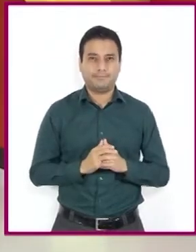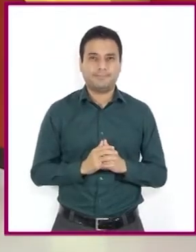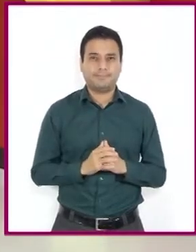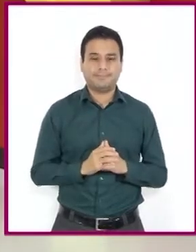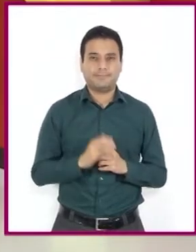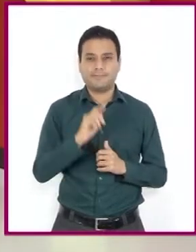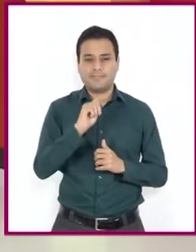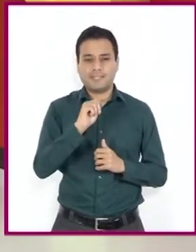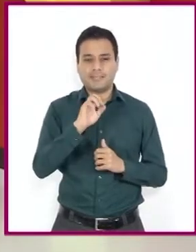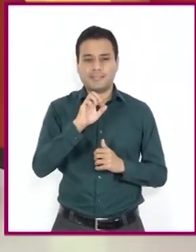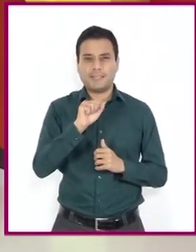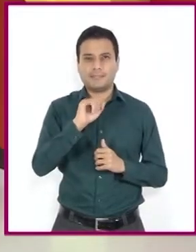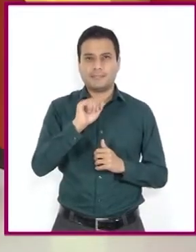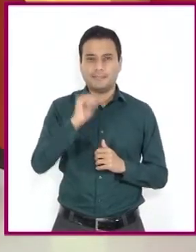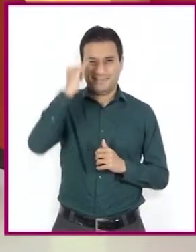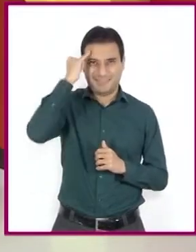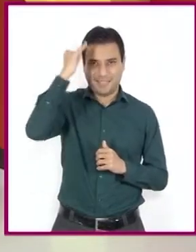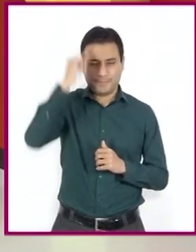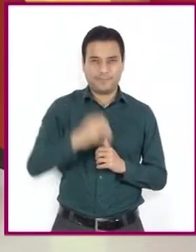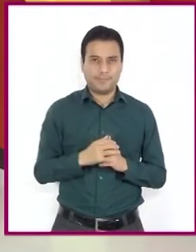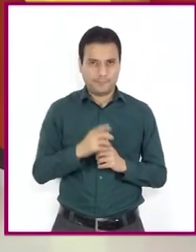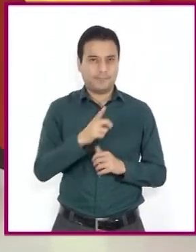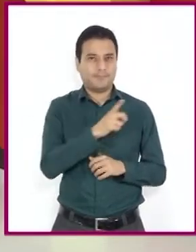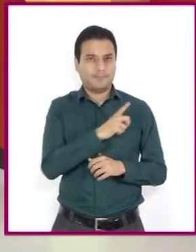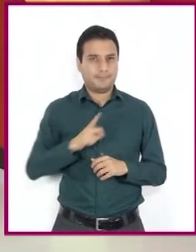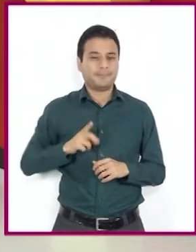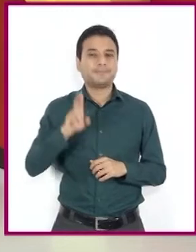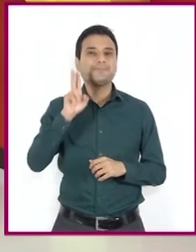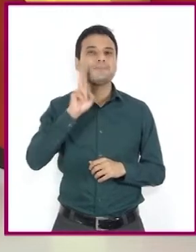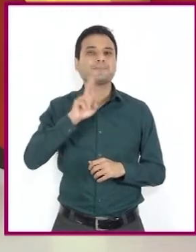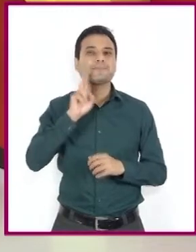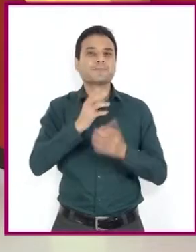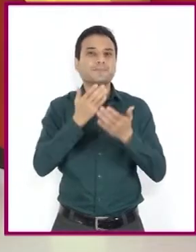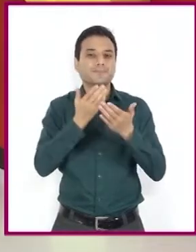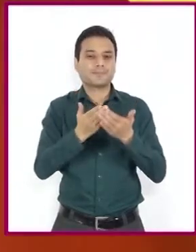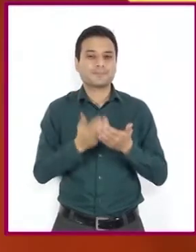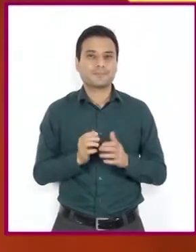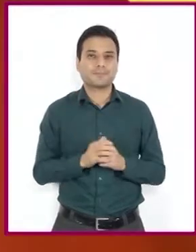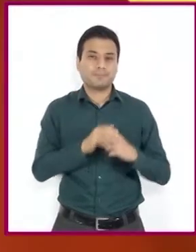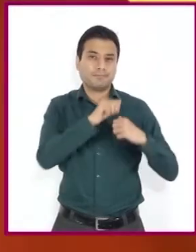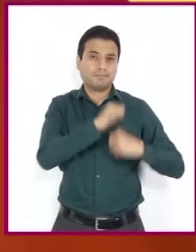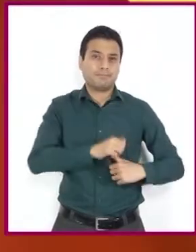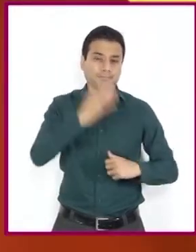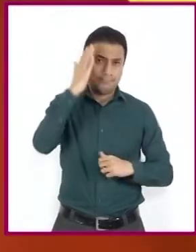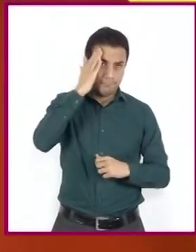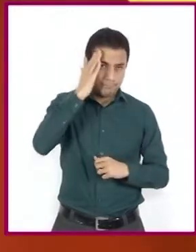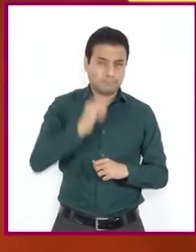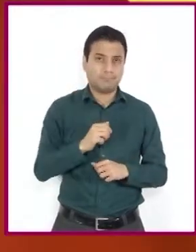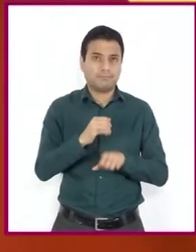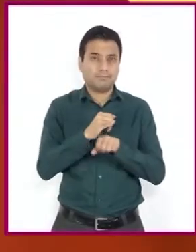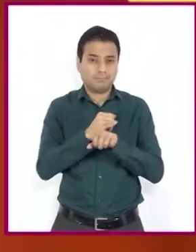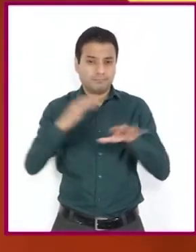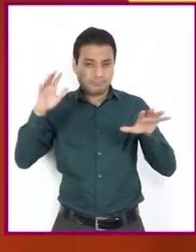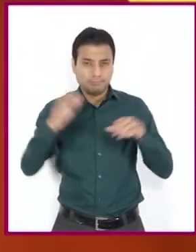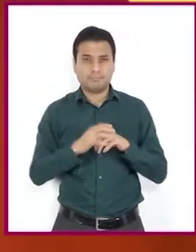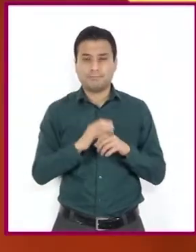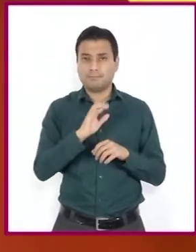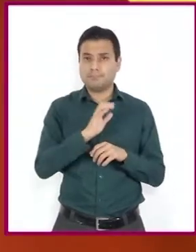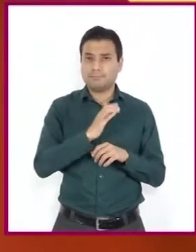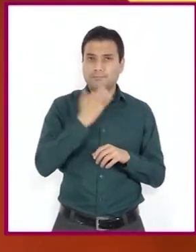tesis necesitará argumentos que pueden ser de autoridad, datos, de